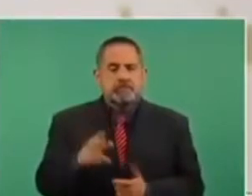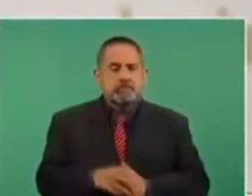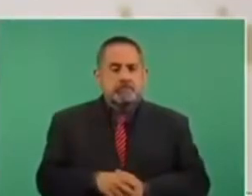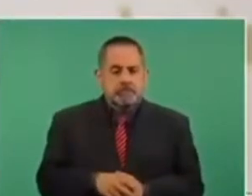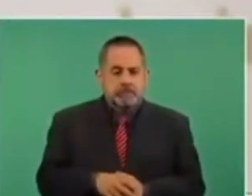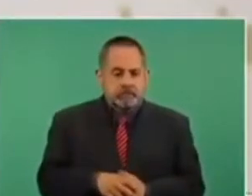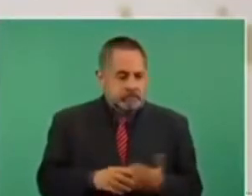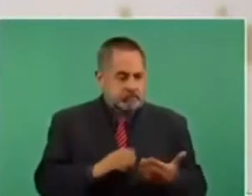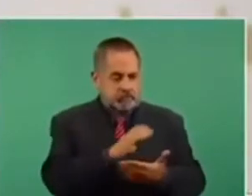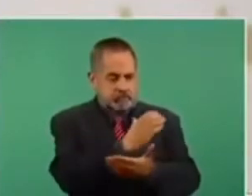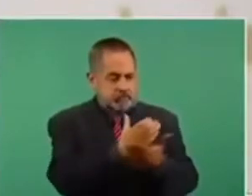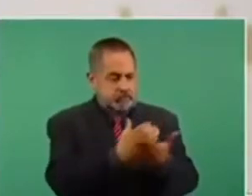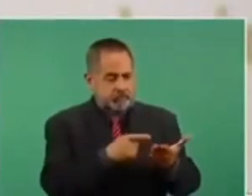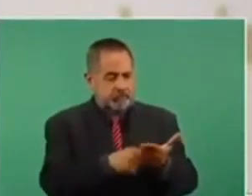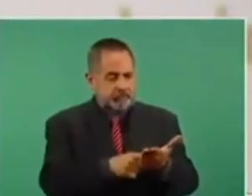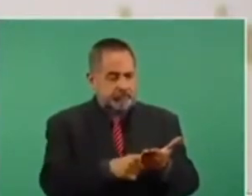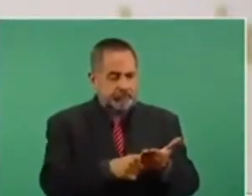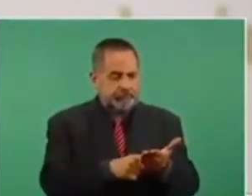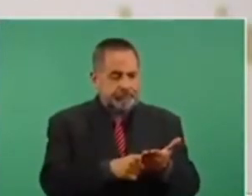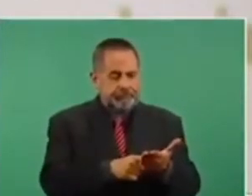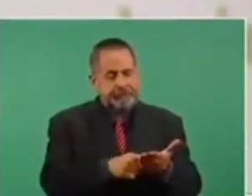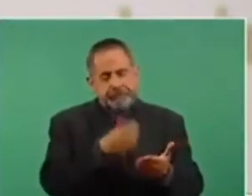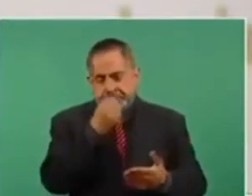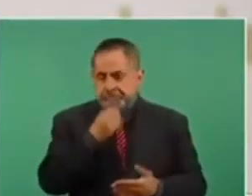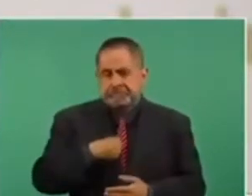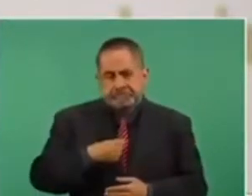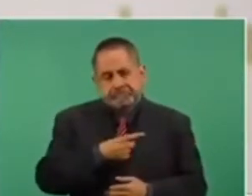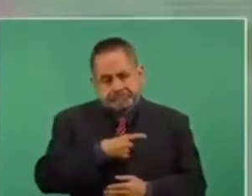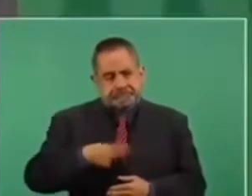incumplir el contrato de Letán,